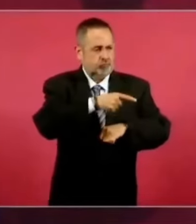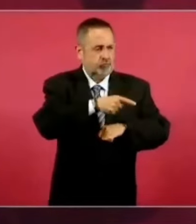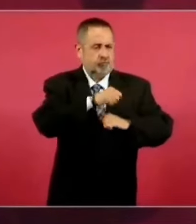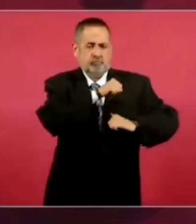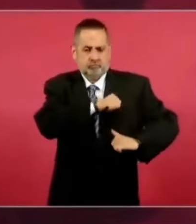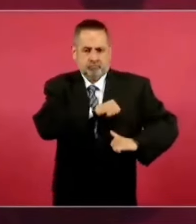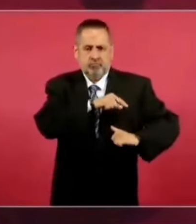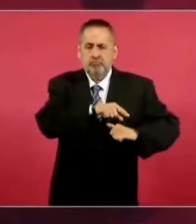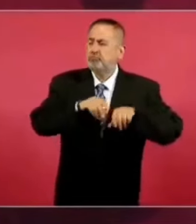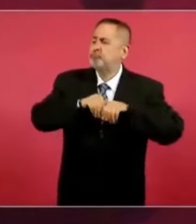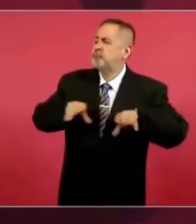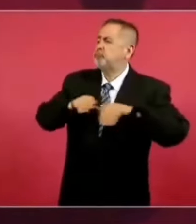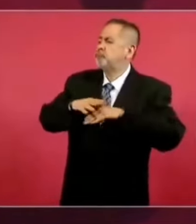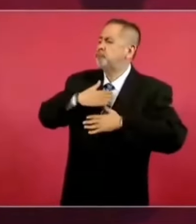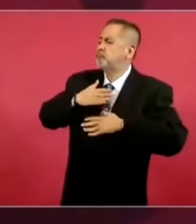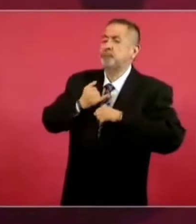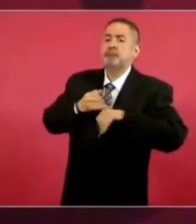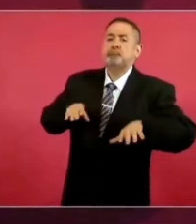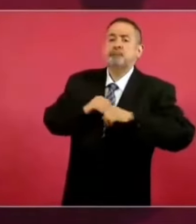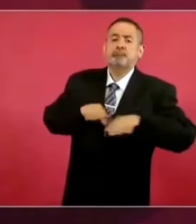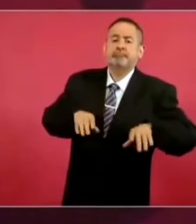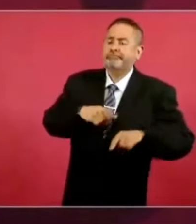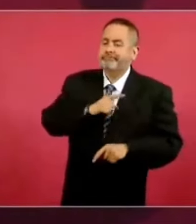el derecho a informar,